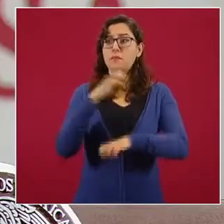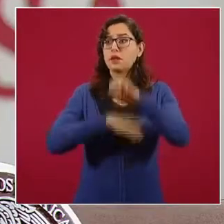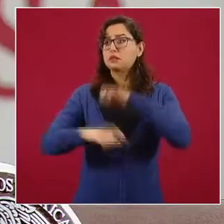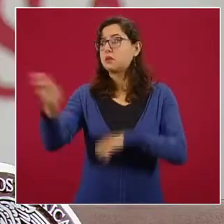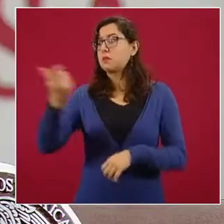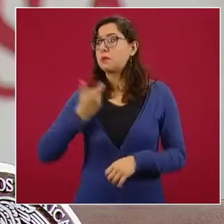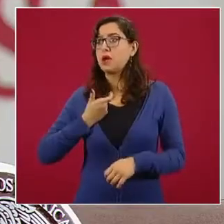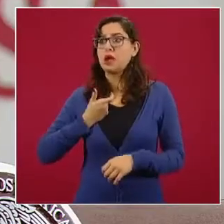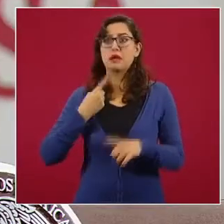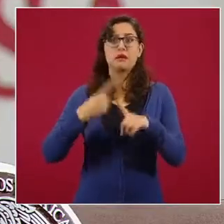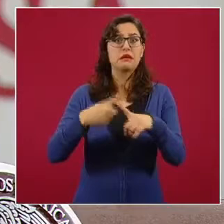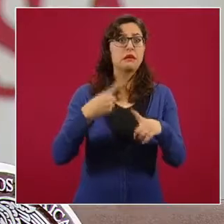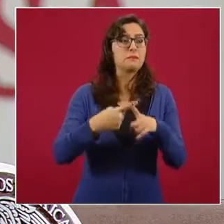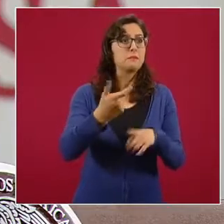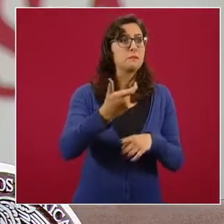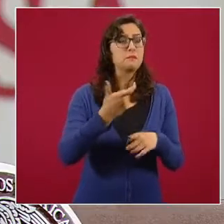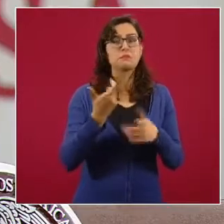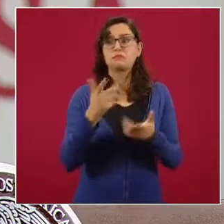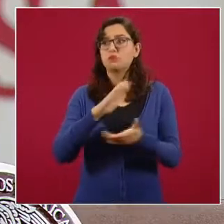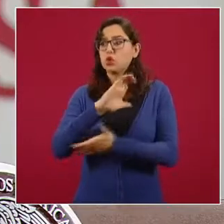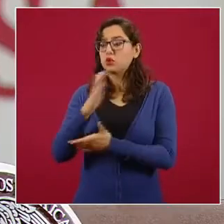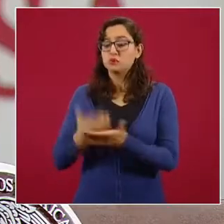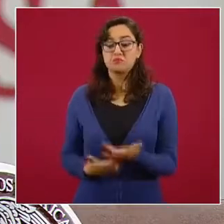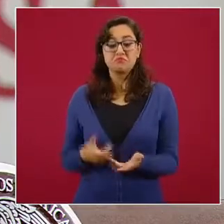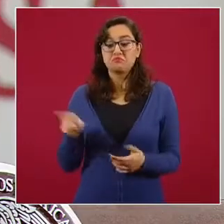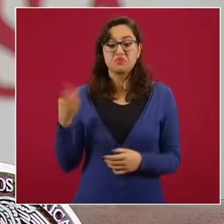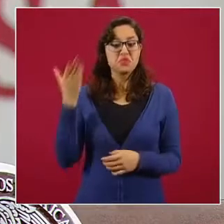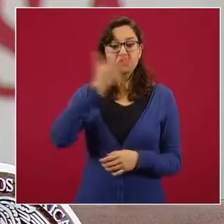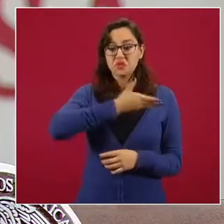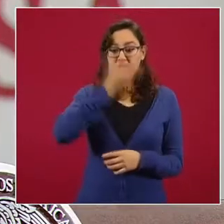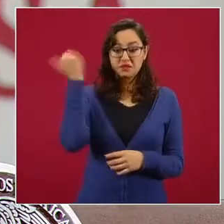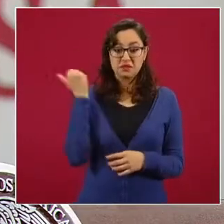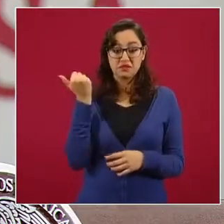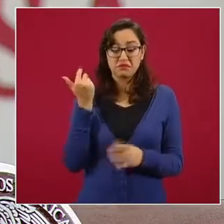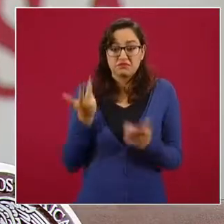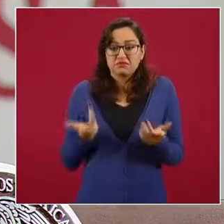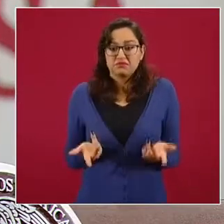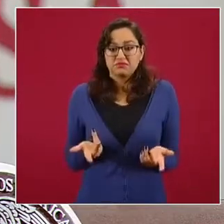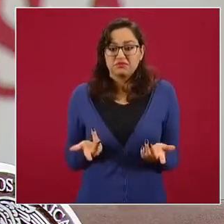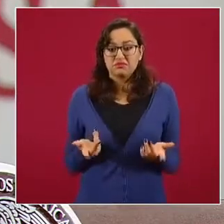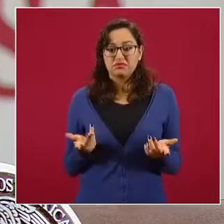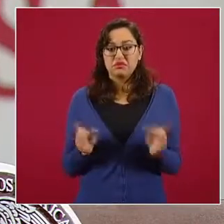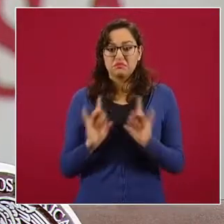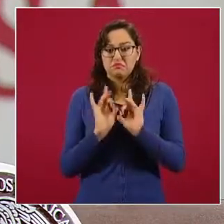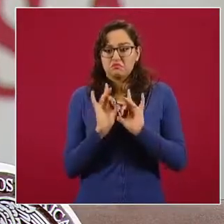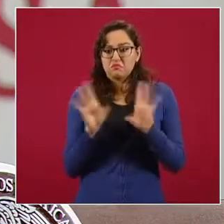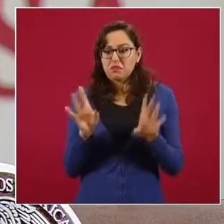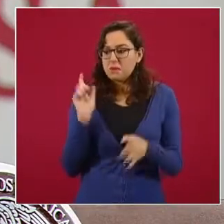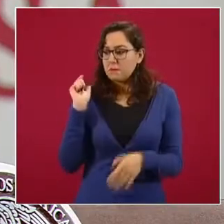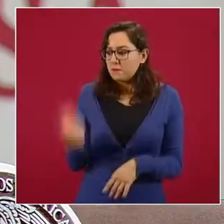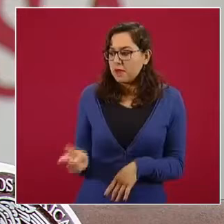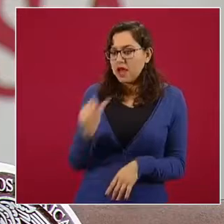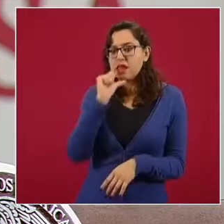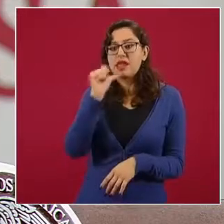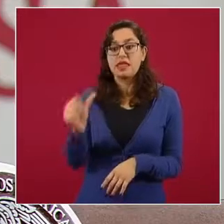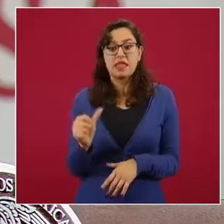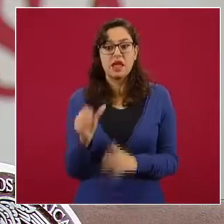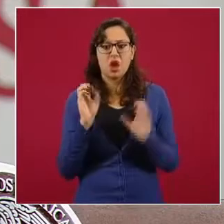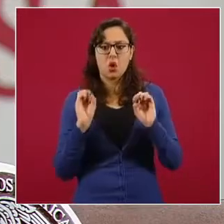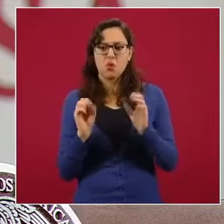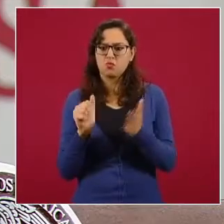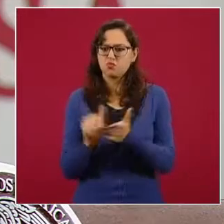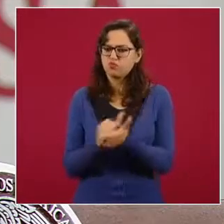El problema es que si al trabajador no le pagan su salario o lo corren sin